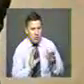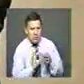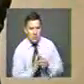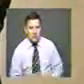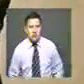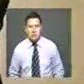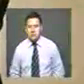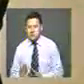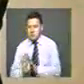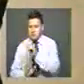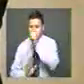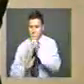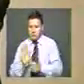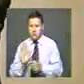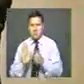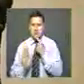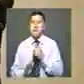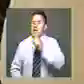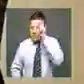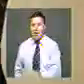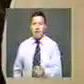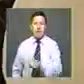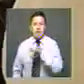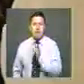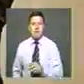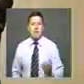la corte? Dijo, tiene que haber un